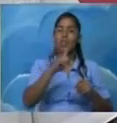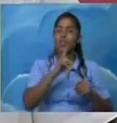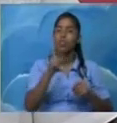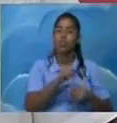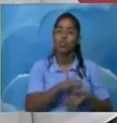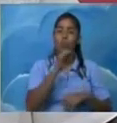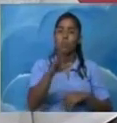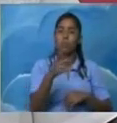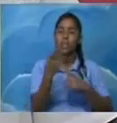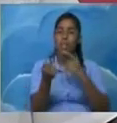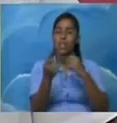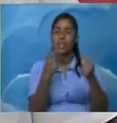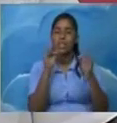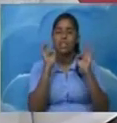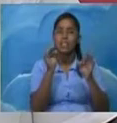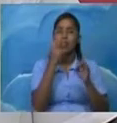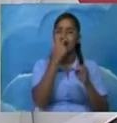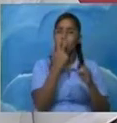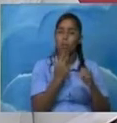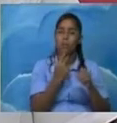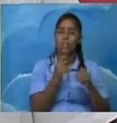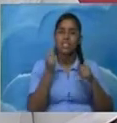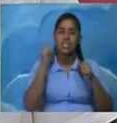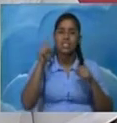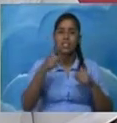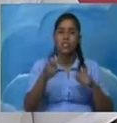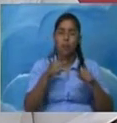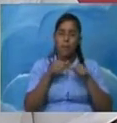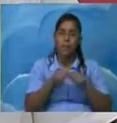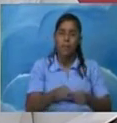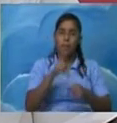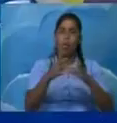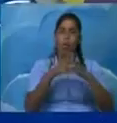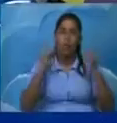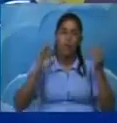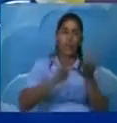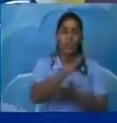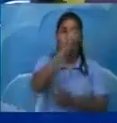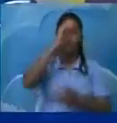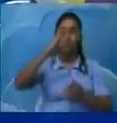des riqueza ni pobreza, sino manténme del pan diario.